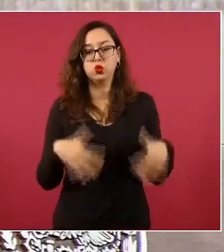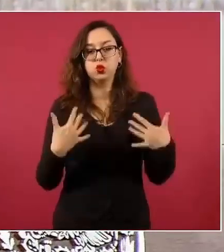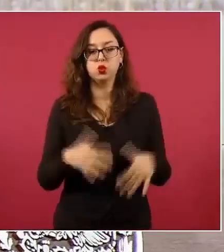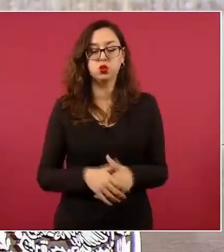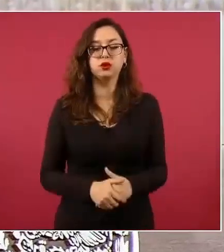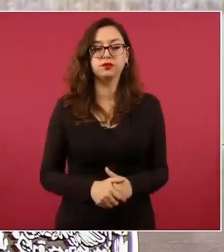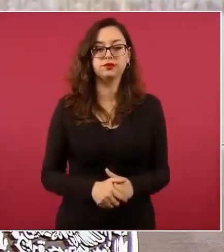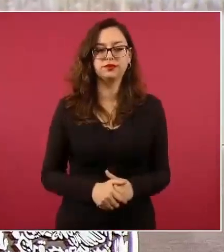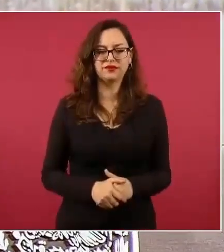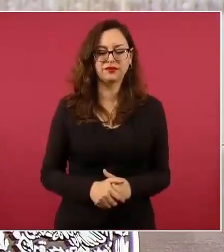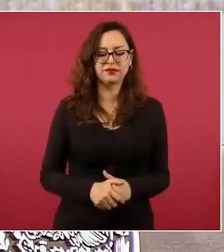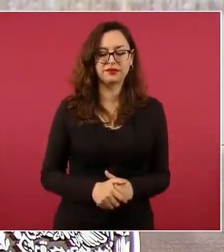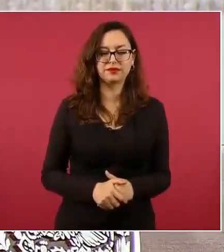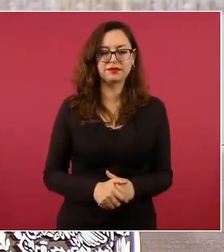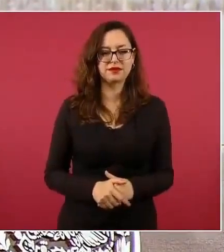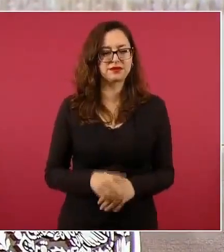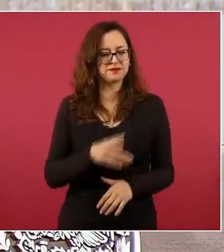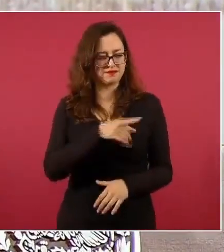ofende Castañeda